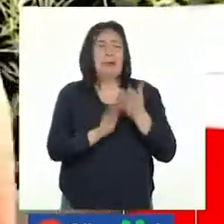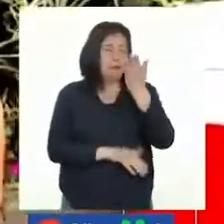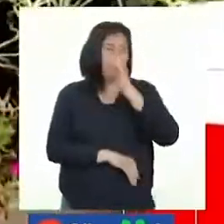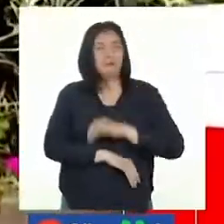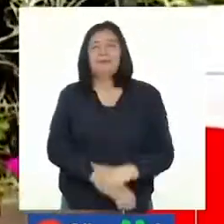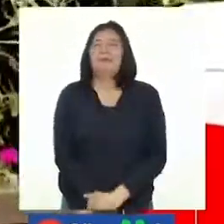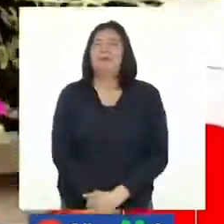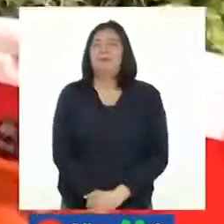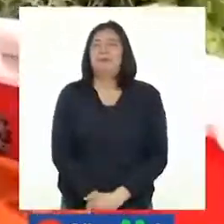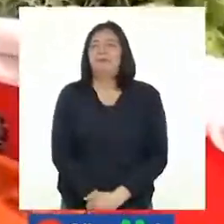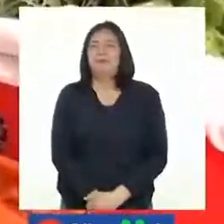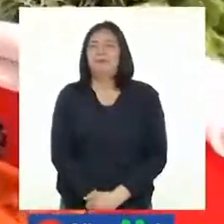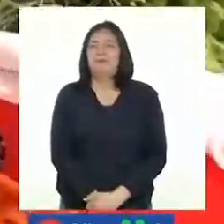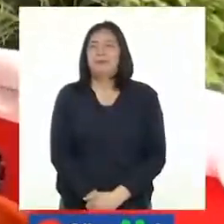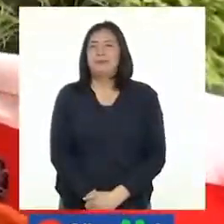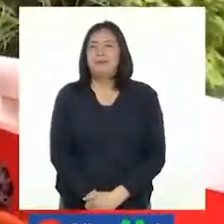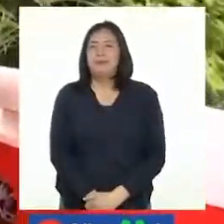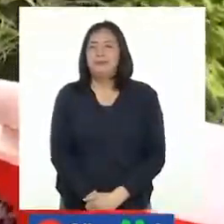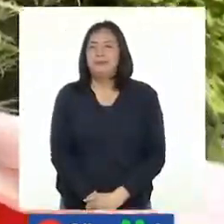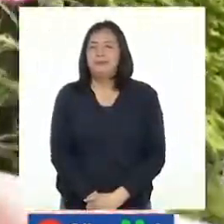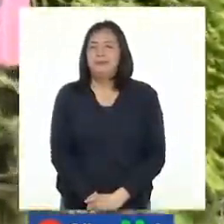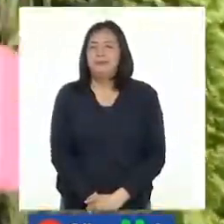reto.